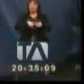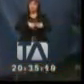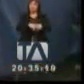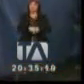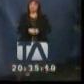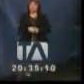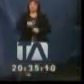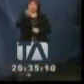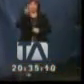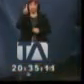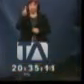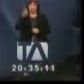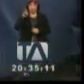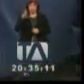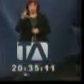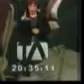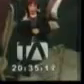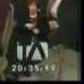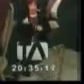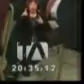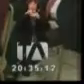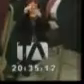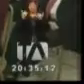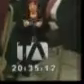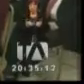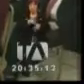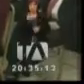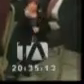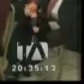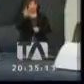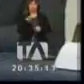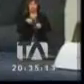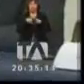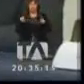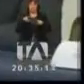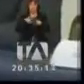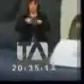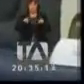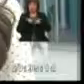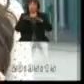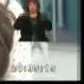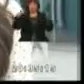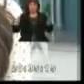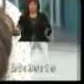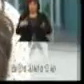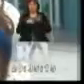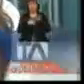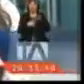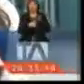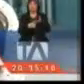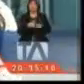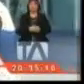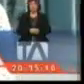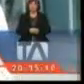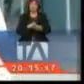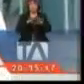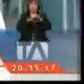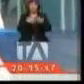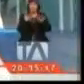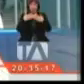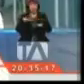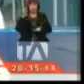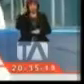el 31 de julio hasta la fecha se han reunido 5 mesas, todo tal como estaba previsto. Y es que el Consejo tiene ya su